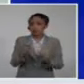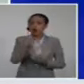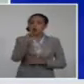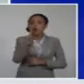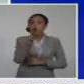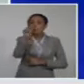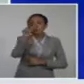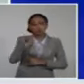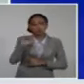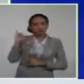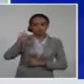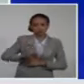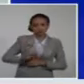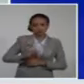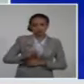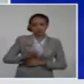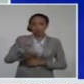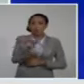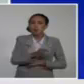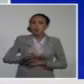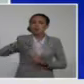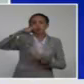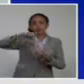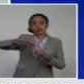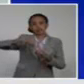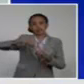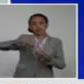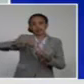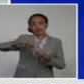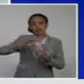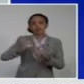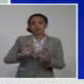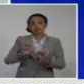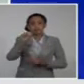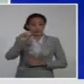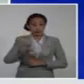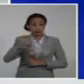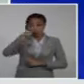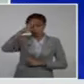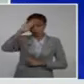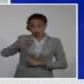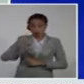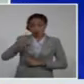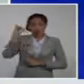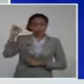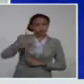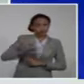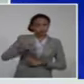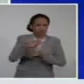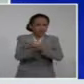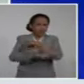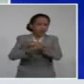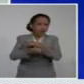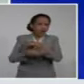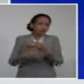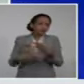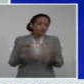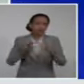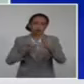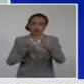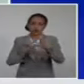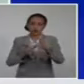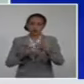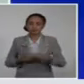importado del municipio Trinidad, que es un viajero cubano procedente de Rusia. Decía